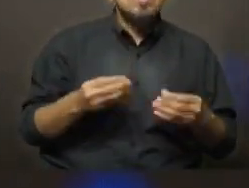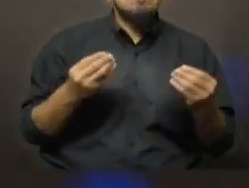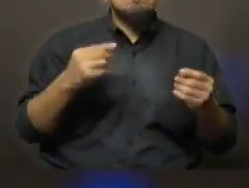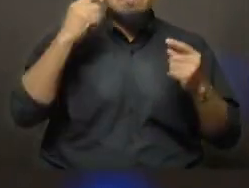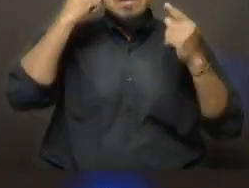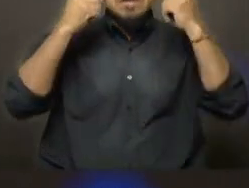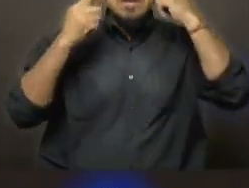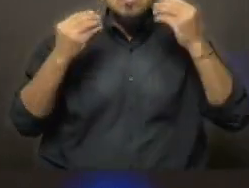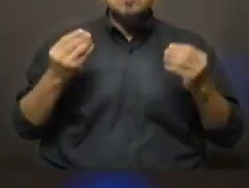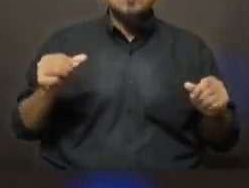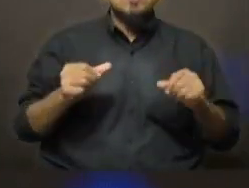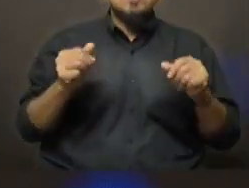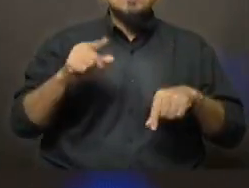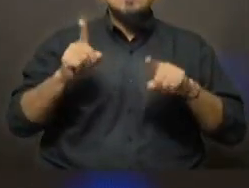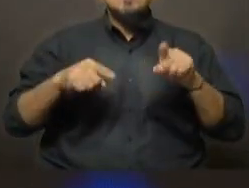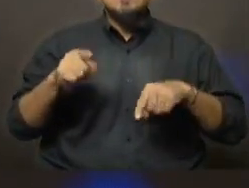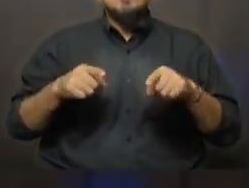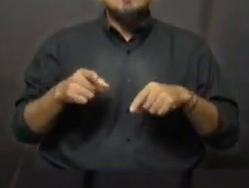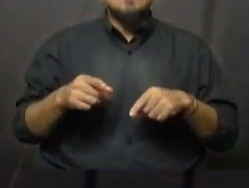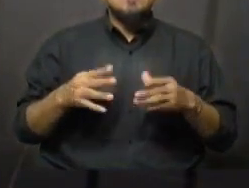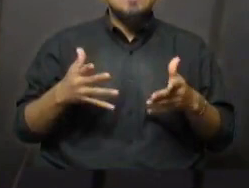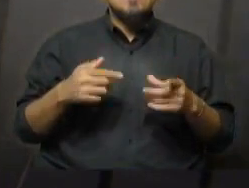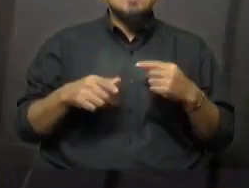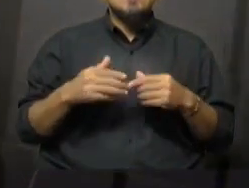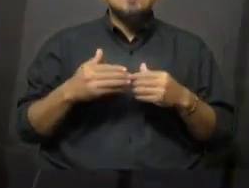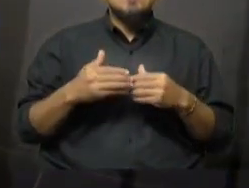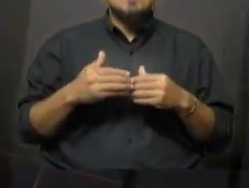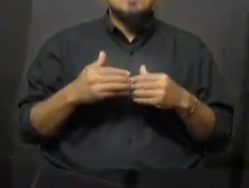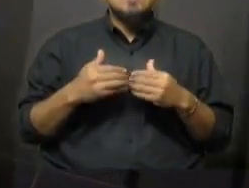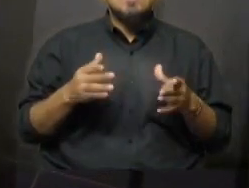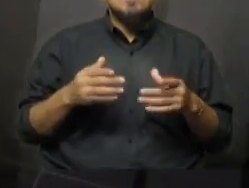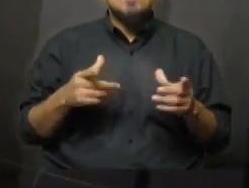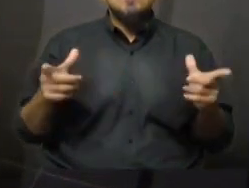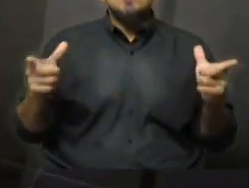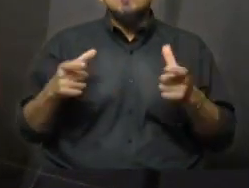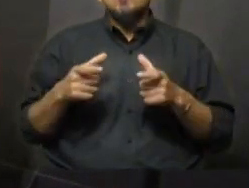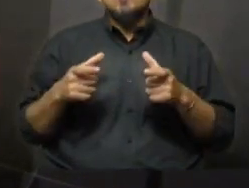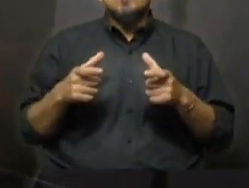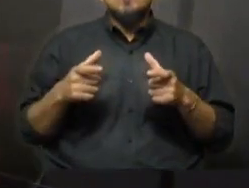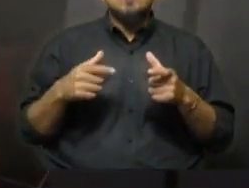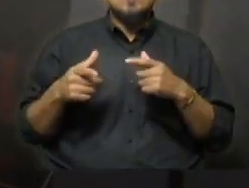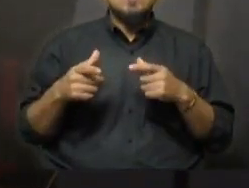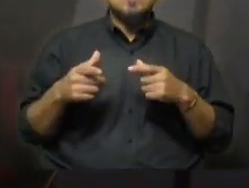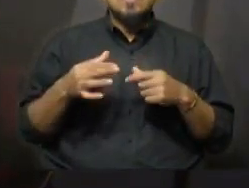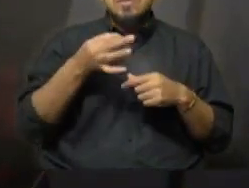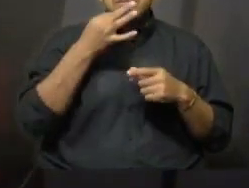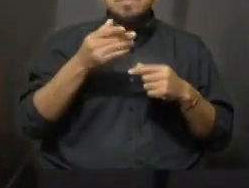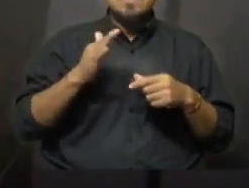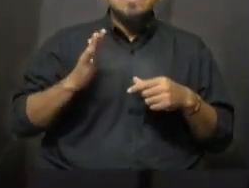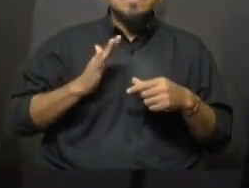cómo movernos. Y a partir de ahí nació el colectivo, le denominamos así